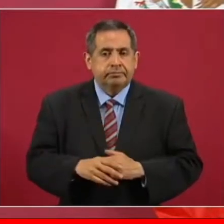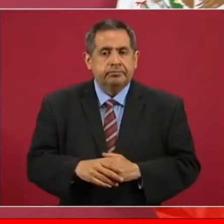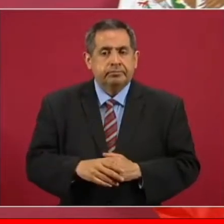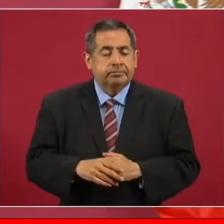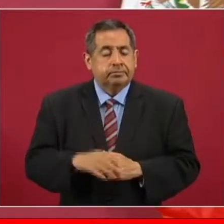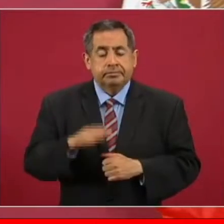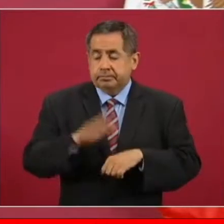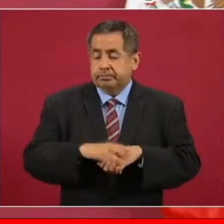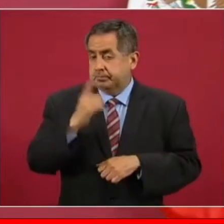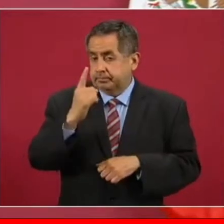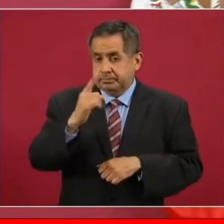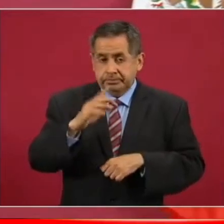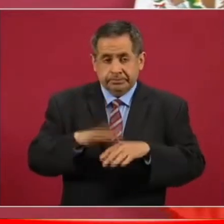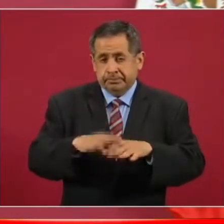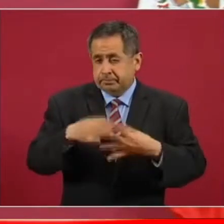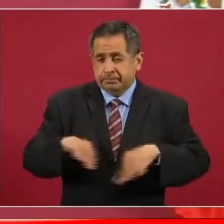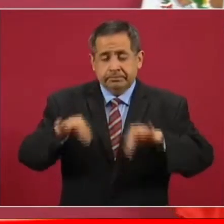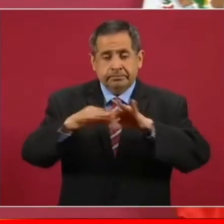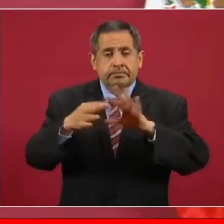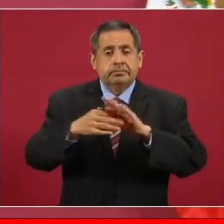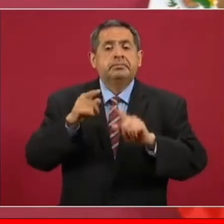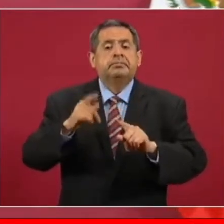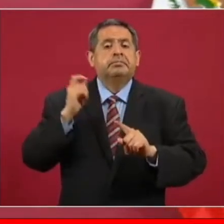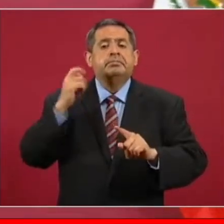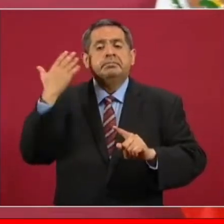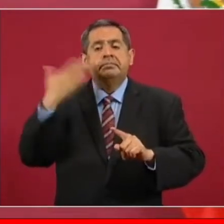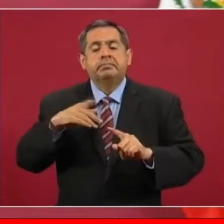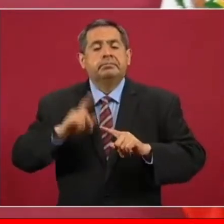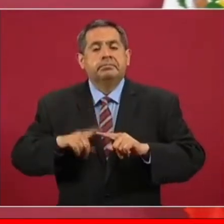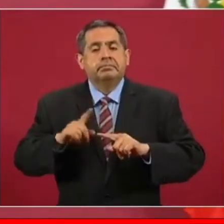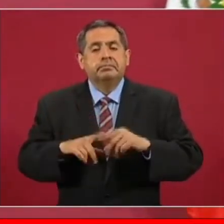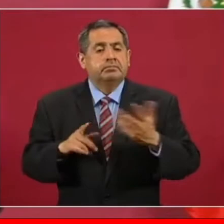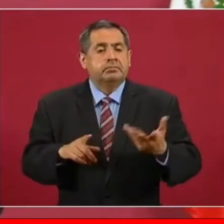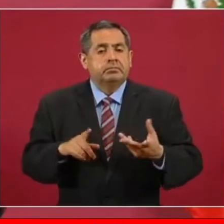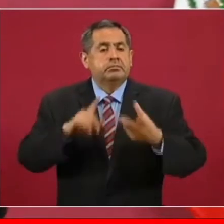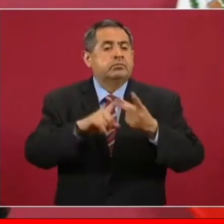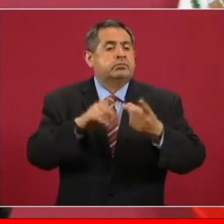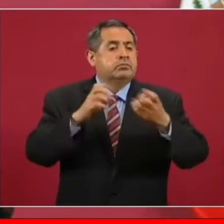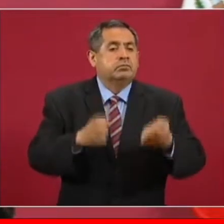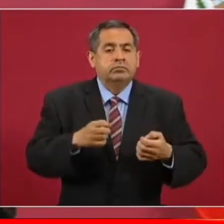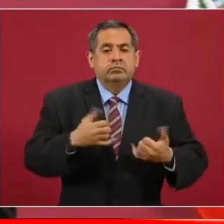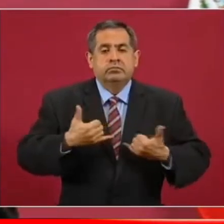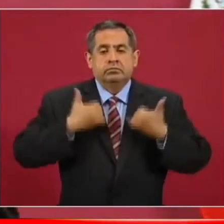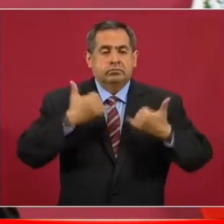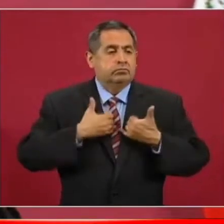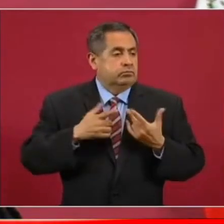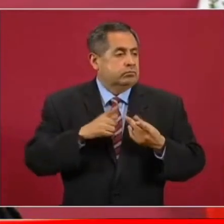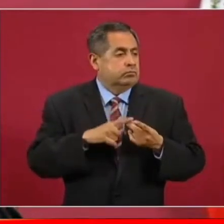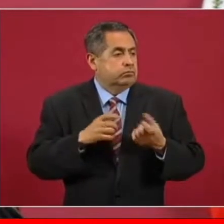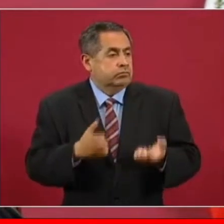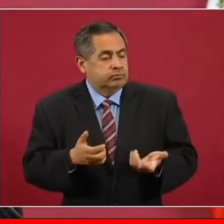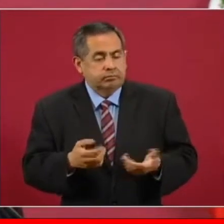lo que más importa, saber dónde están los jóvenes.